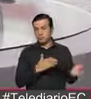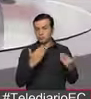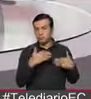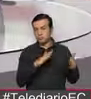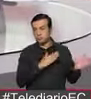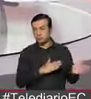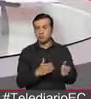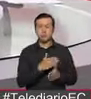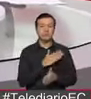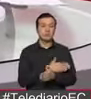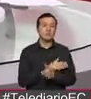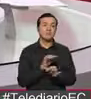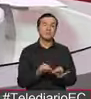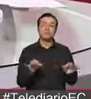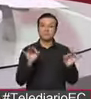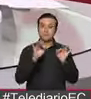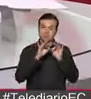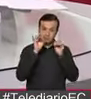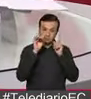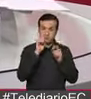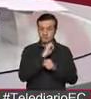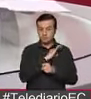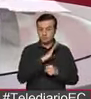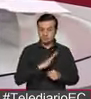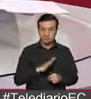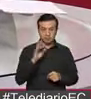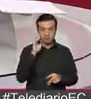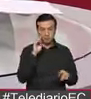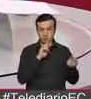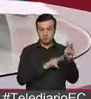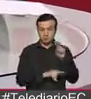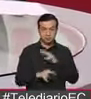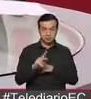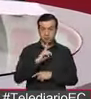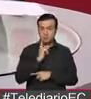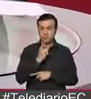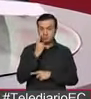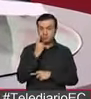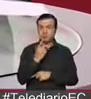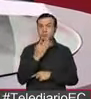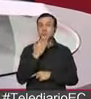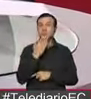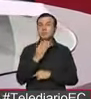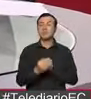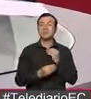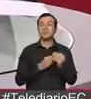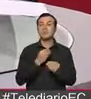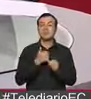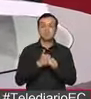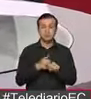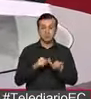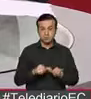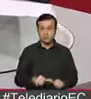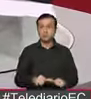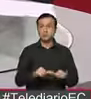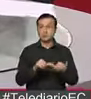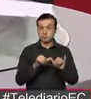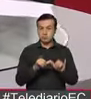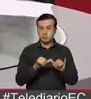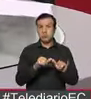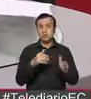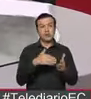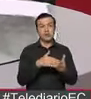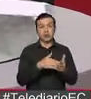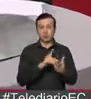la idea es que nosotros hagamos prevención que lleguemos de manera anticipada no tener que estar permanentemente reaccionando y